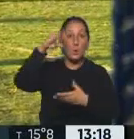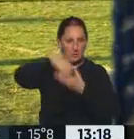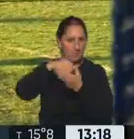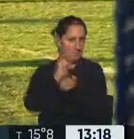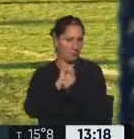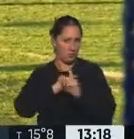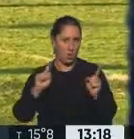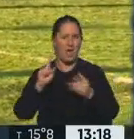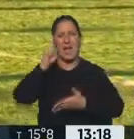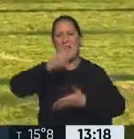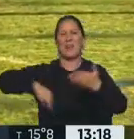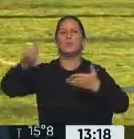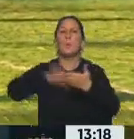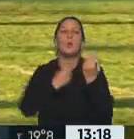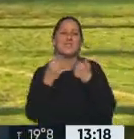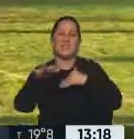está clausurado porque el hecho ocurrió acá adentro